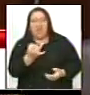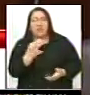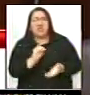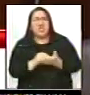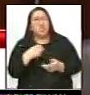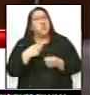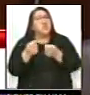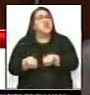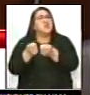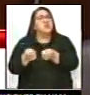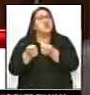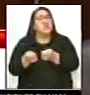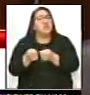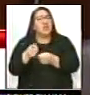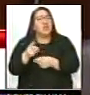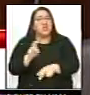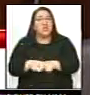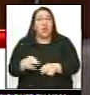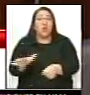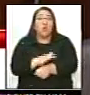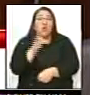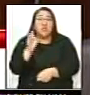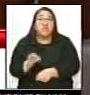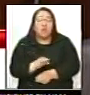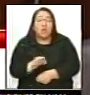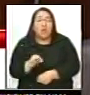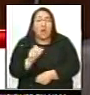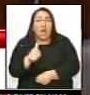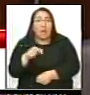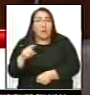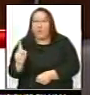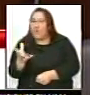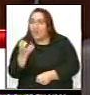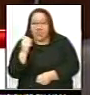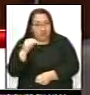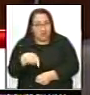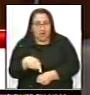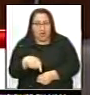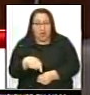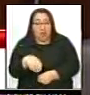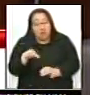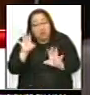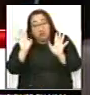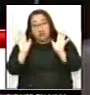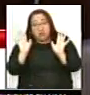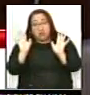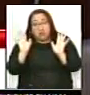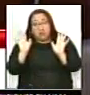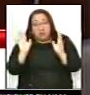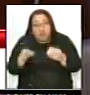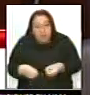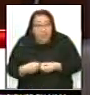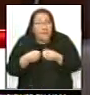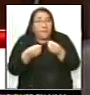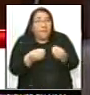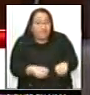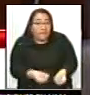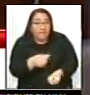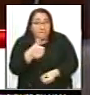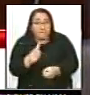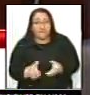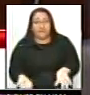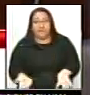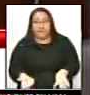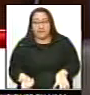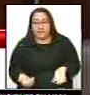hemos insistido que esa silla se cubra. Si APP no quiere estar presente por algún motivo, que ceda su cupo.